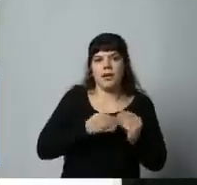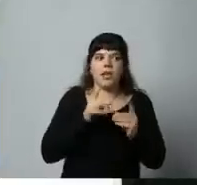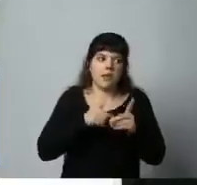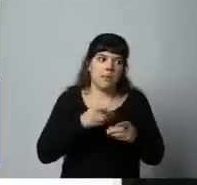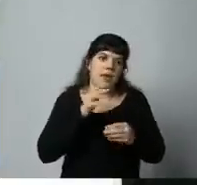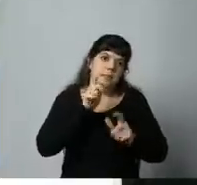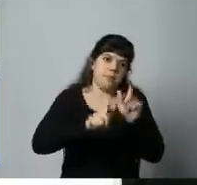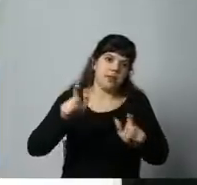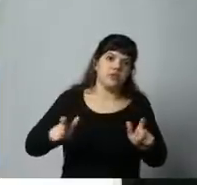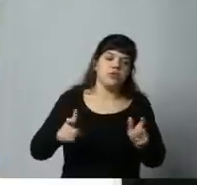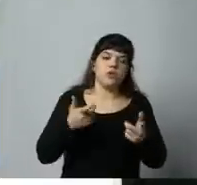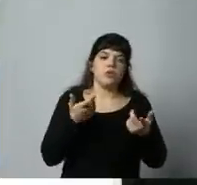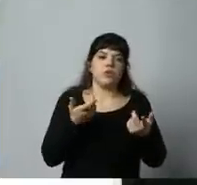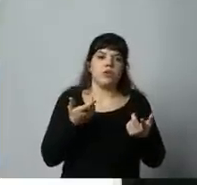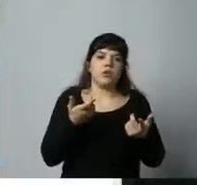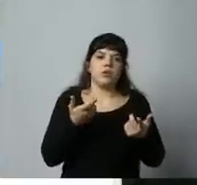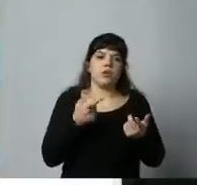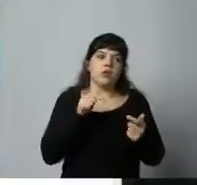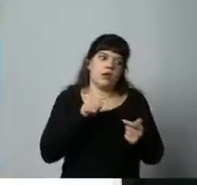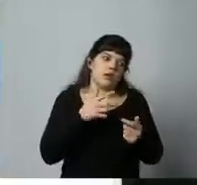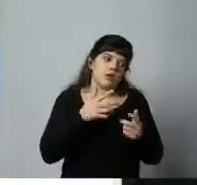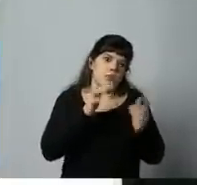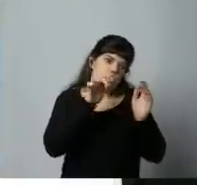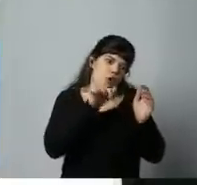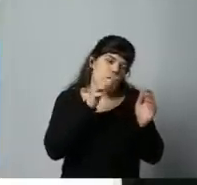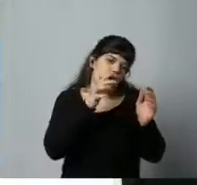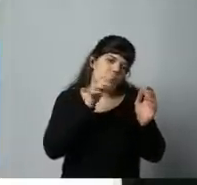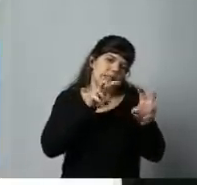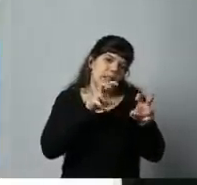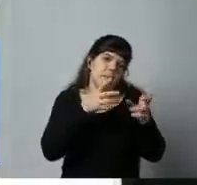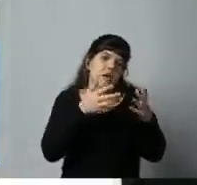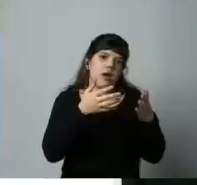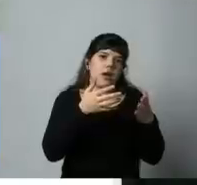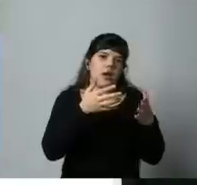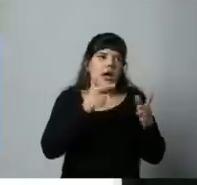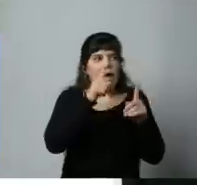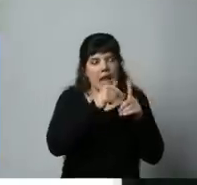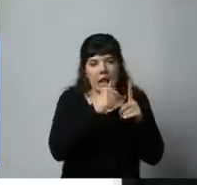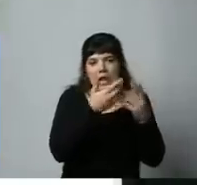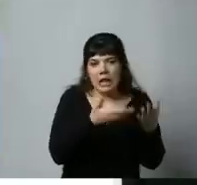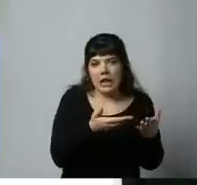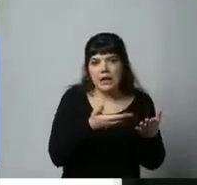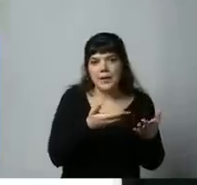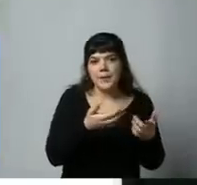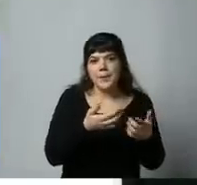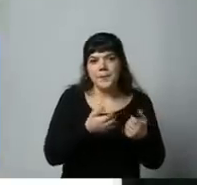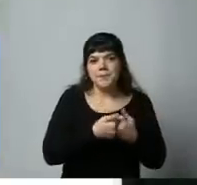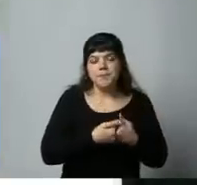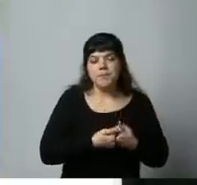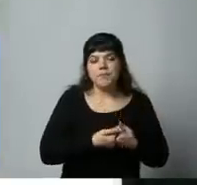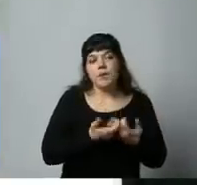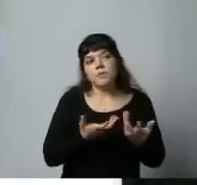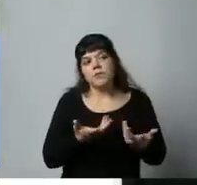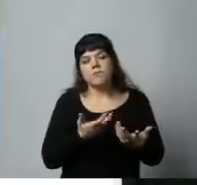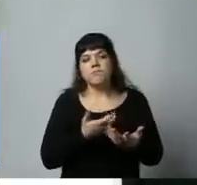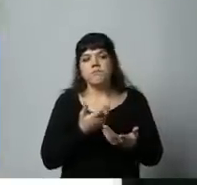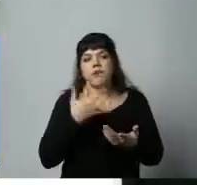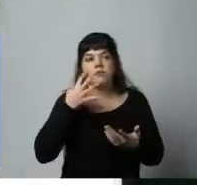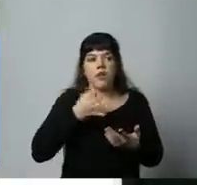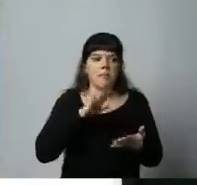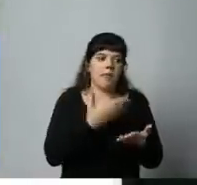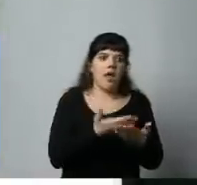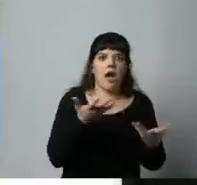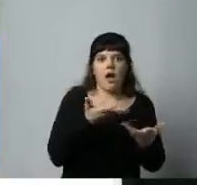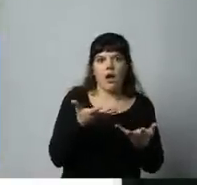personas que están en un formato de arriendo de de alquiler Eh bueno lo que está planteado